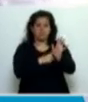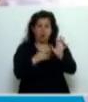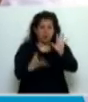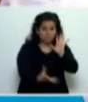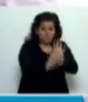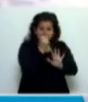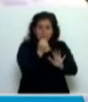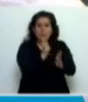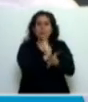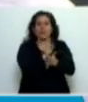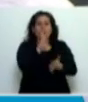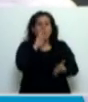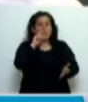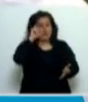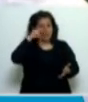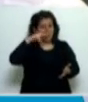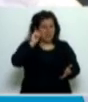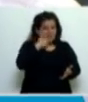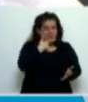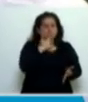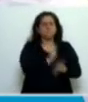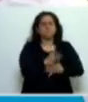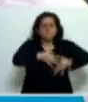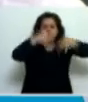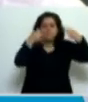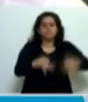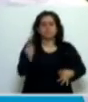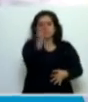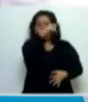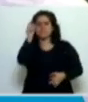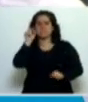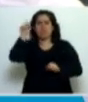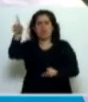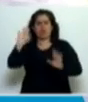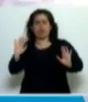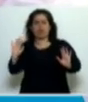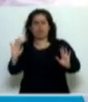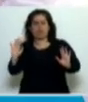que pertenecen al dominio privado del Estado,